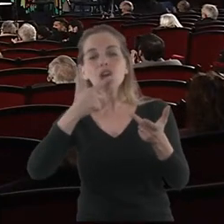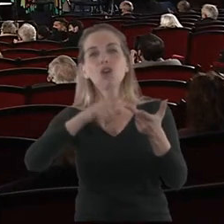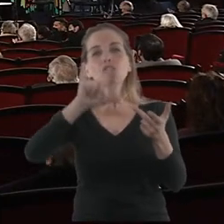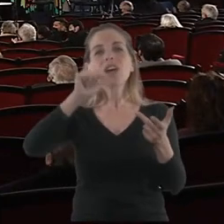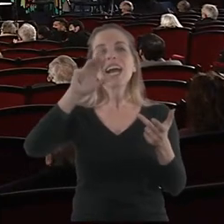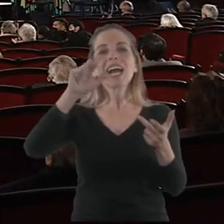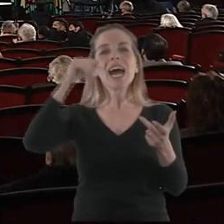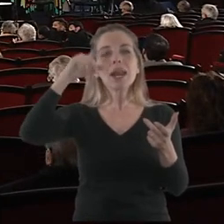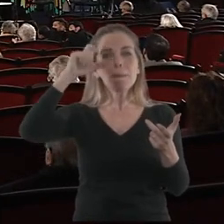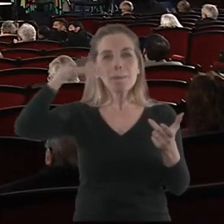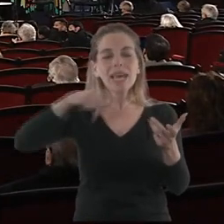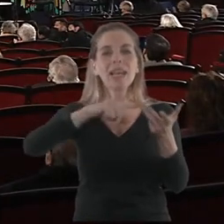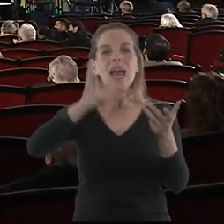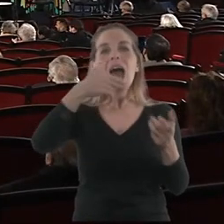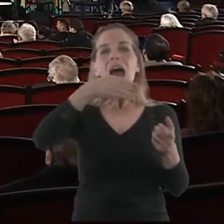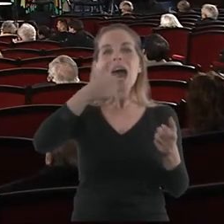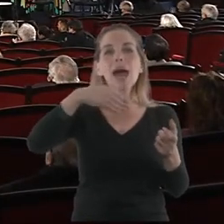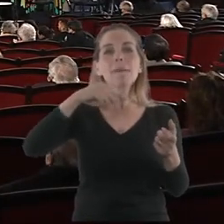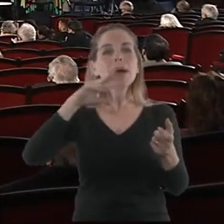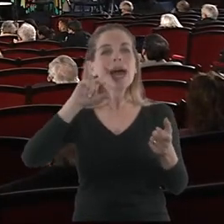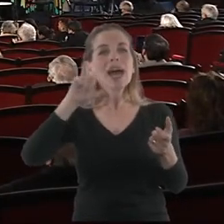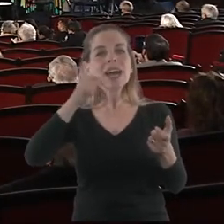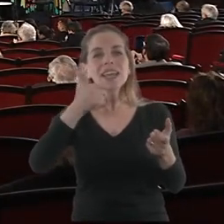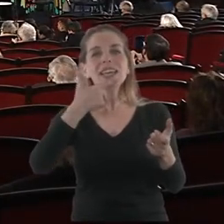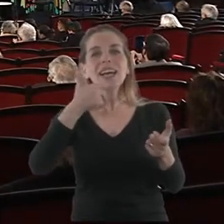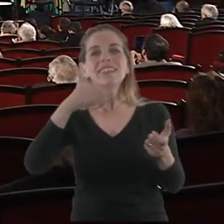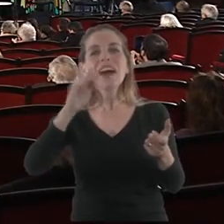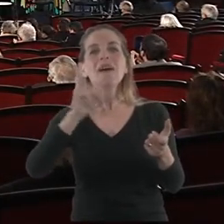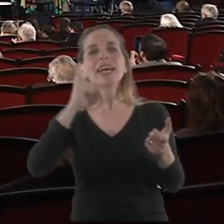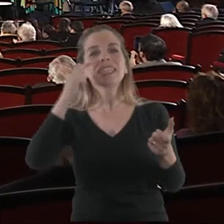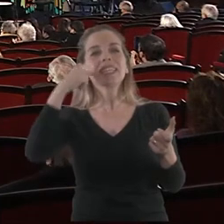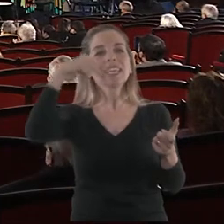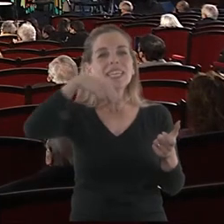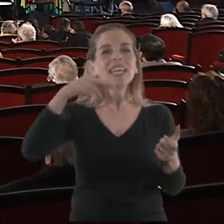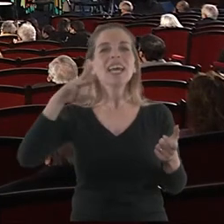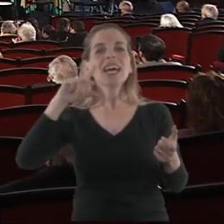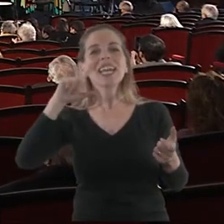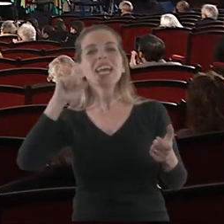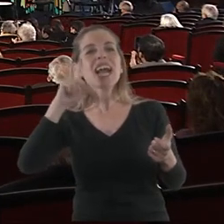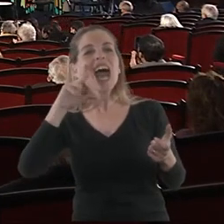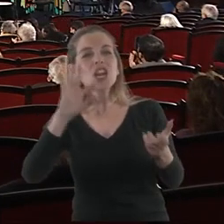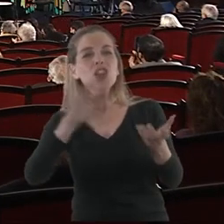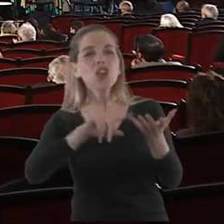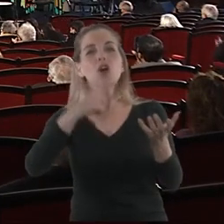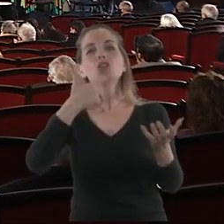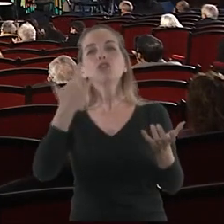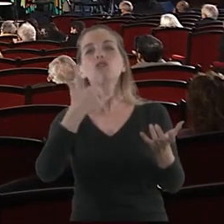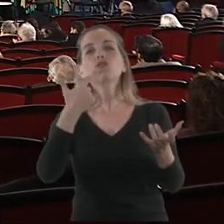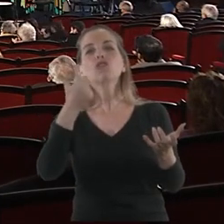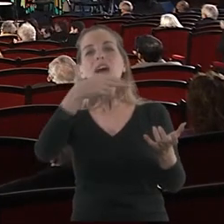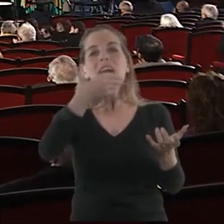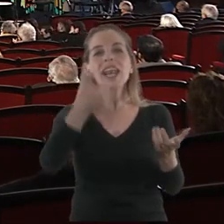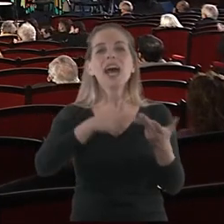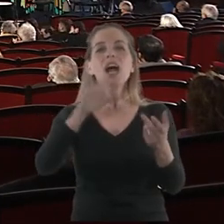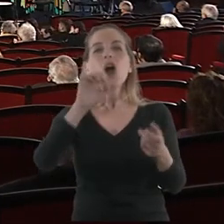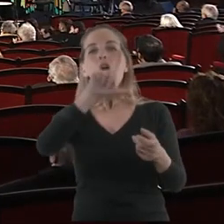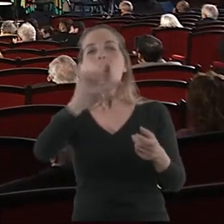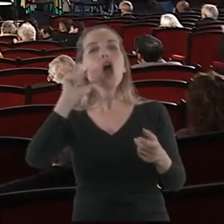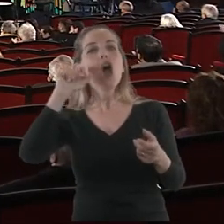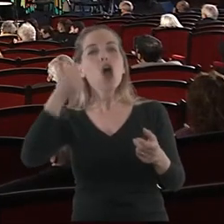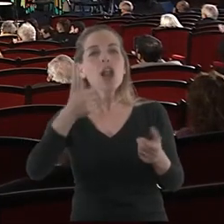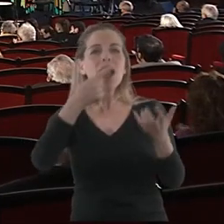Carmen Paese, Ana María Sabatino, Ricardo Aredes, Susana Torres, Olga